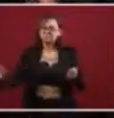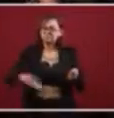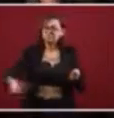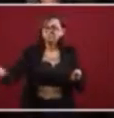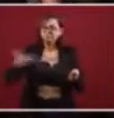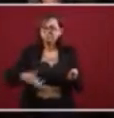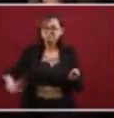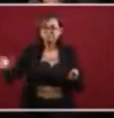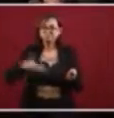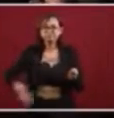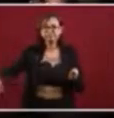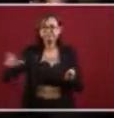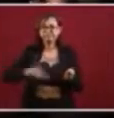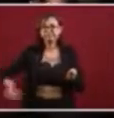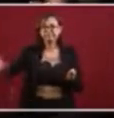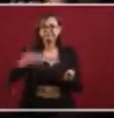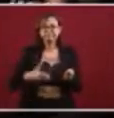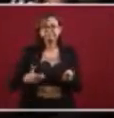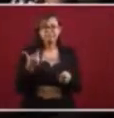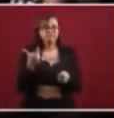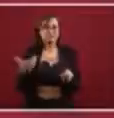las bóvedas.